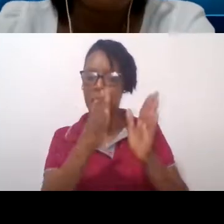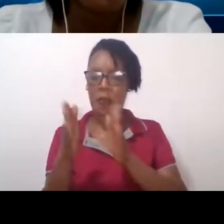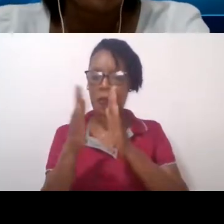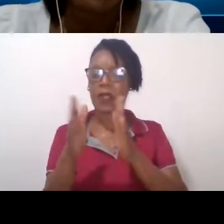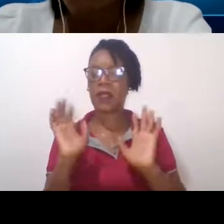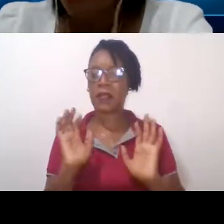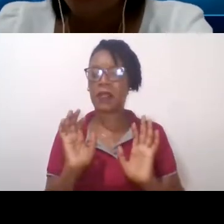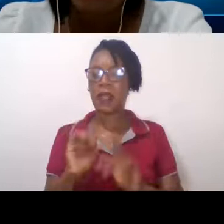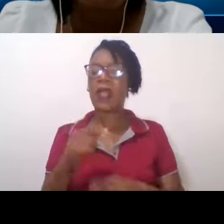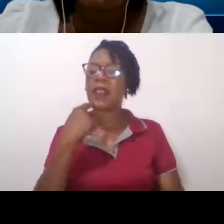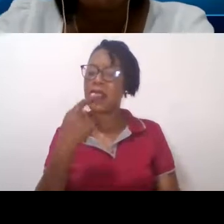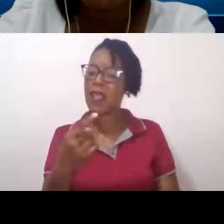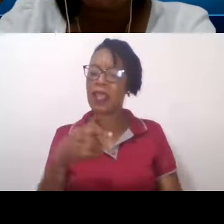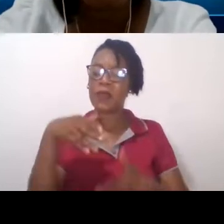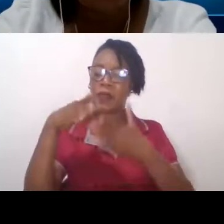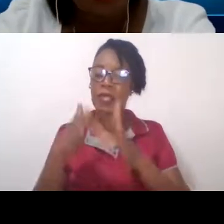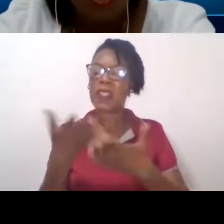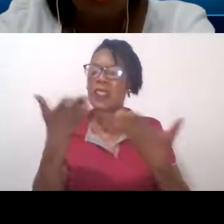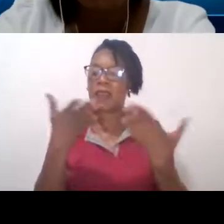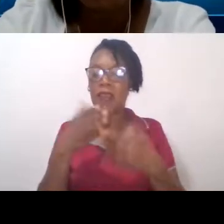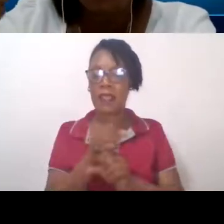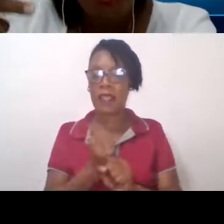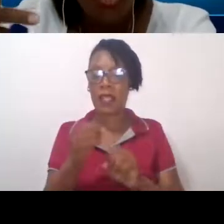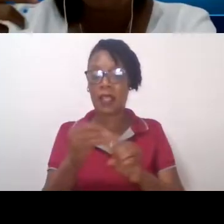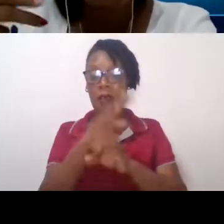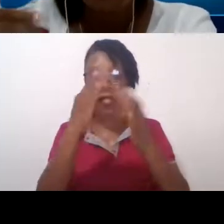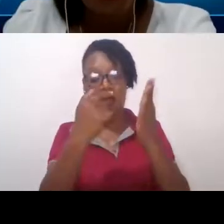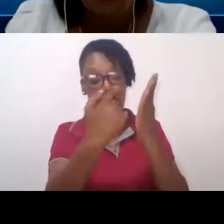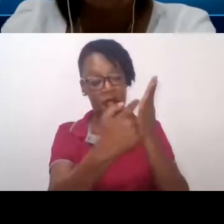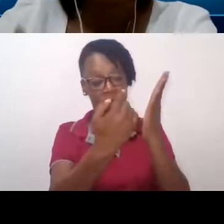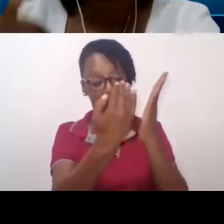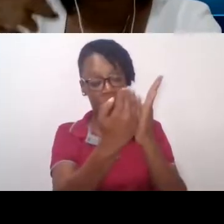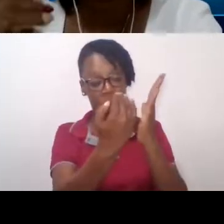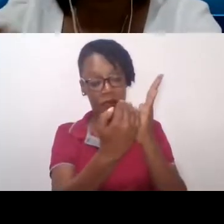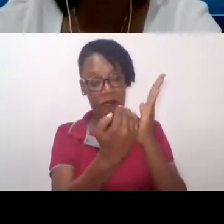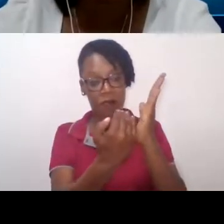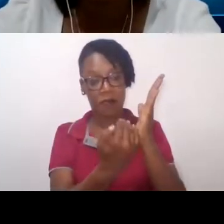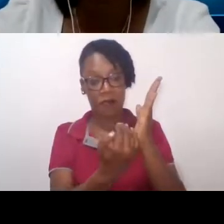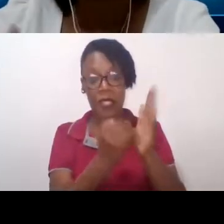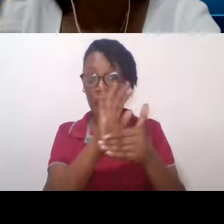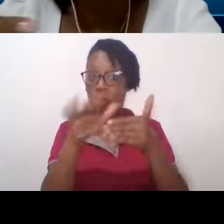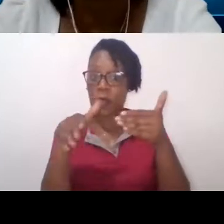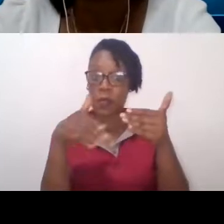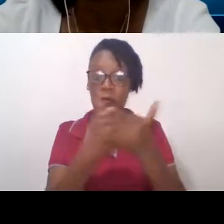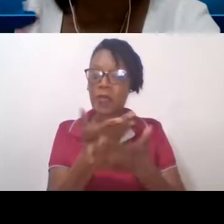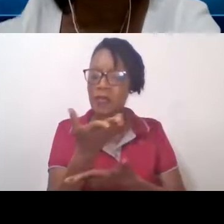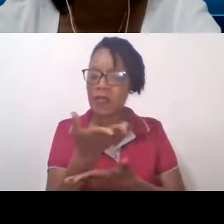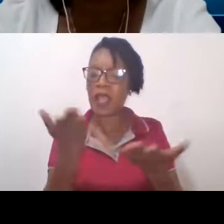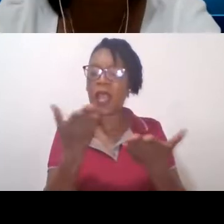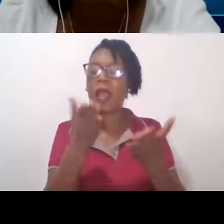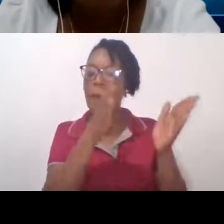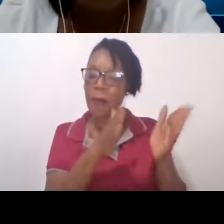estudiantes qué es lo que van a hacer. Bueno, chicos, vamos a hacer en la mañana esto, luego esto, luego esto. Todo eso que permite